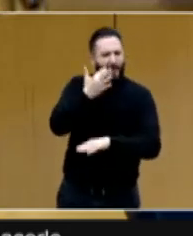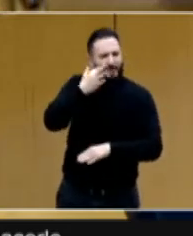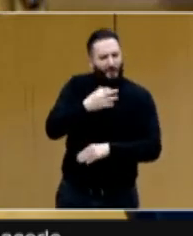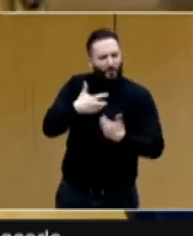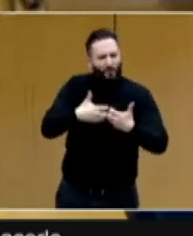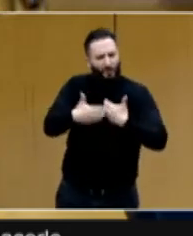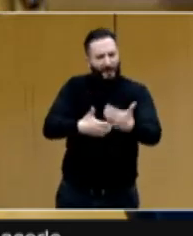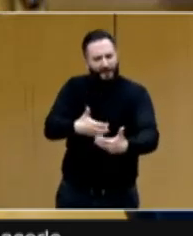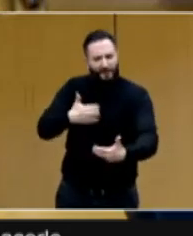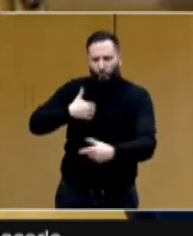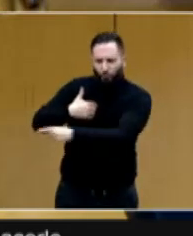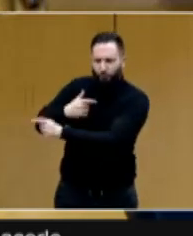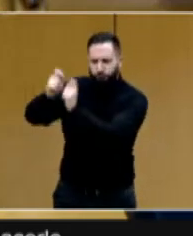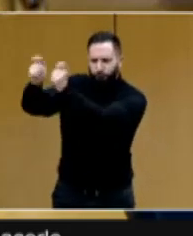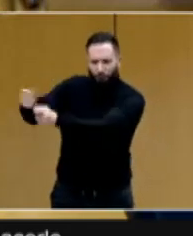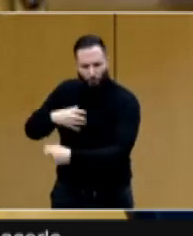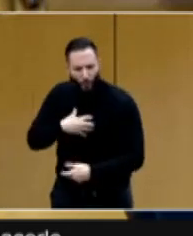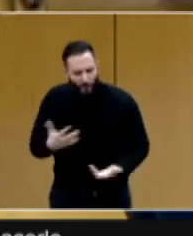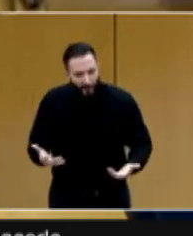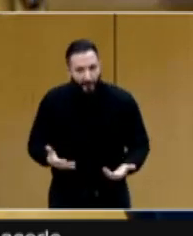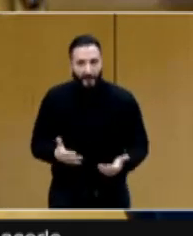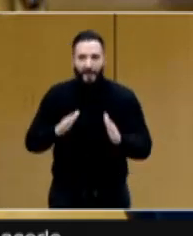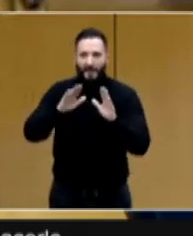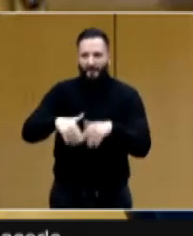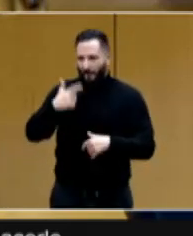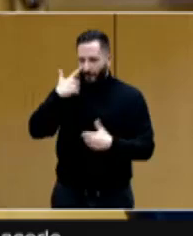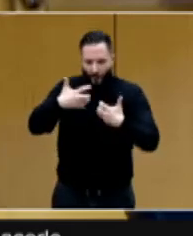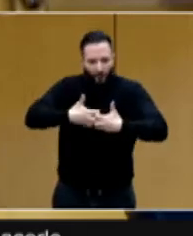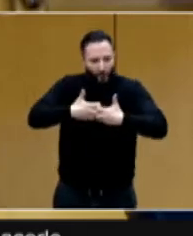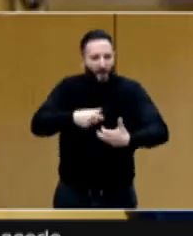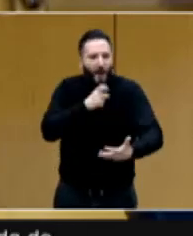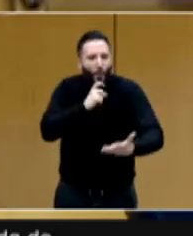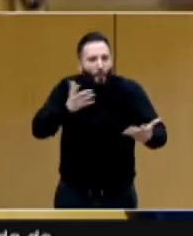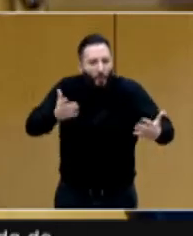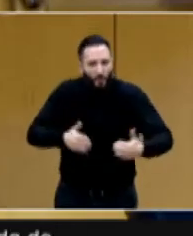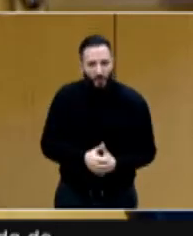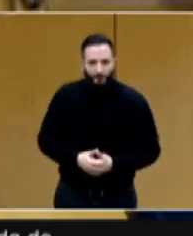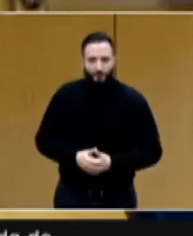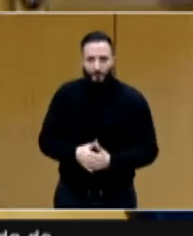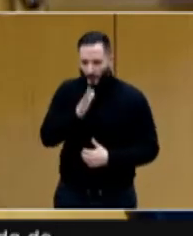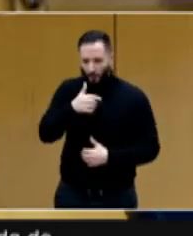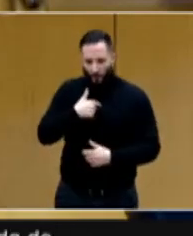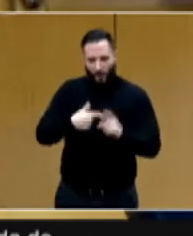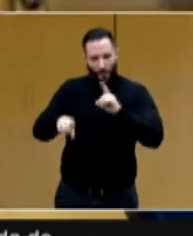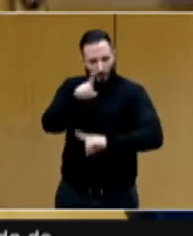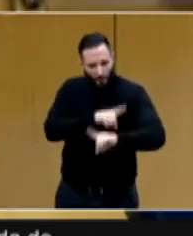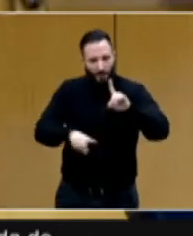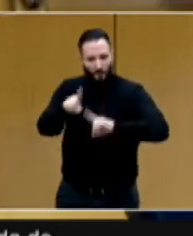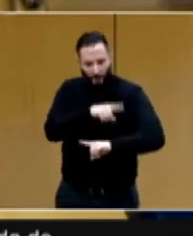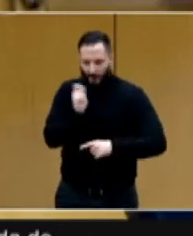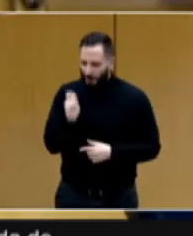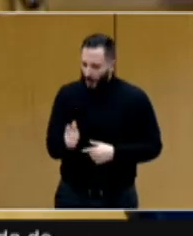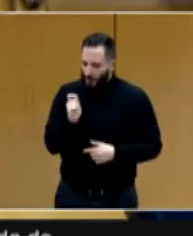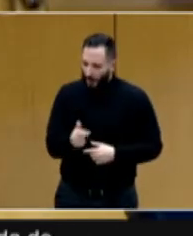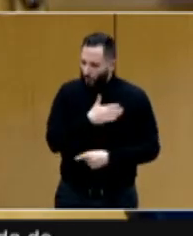Bueno pero es que me encuentro que funciona cómo funciona relativamente porque me encuentro con problemas constantemente y quiero formalizar fortalece